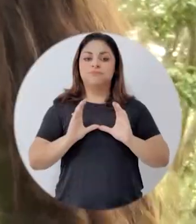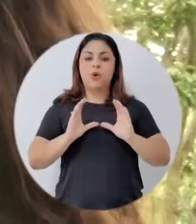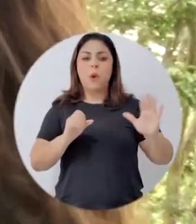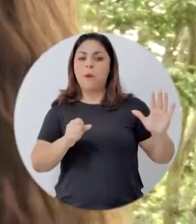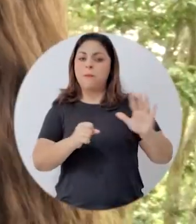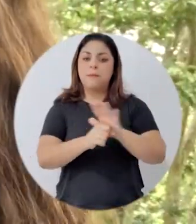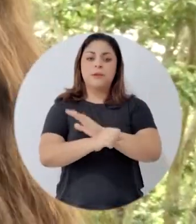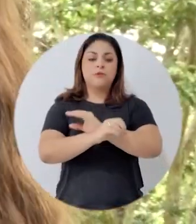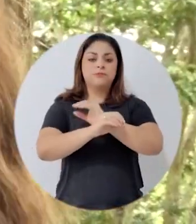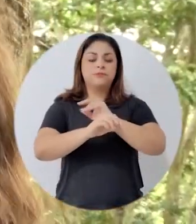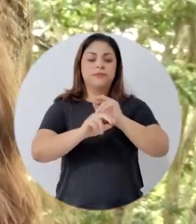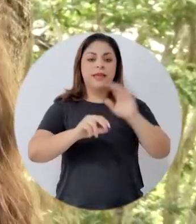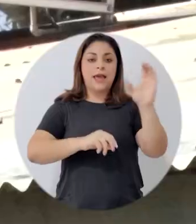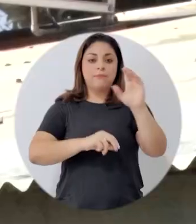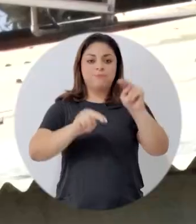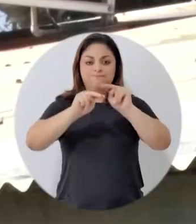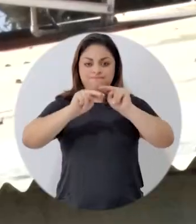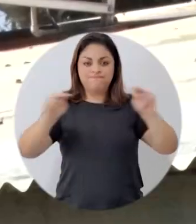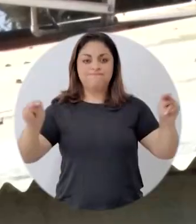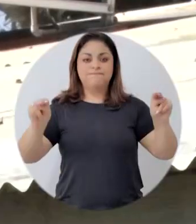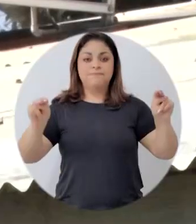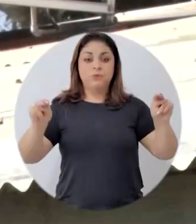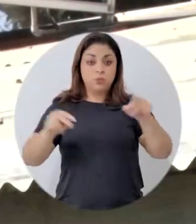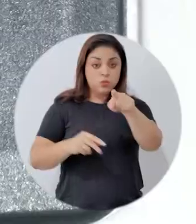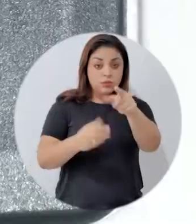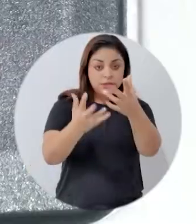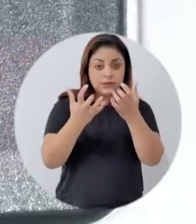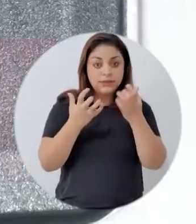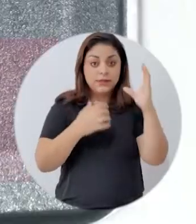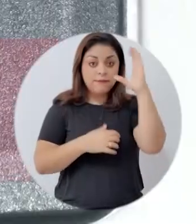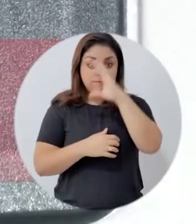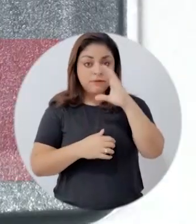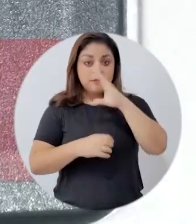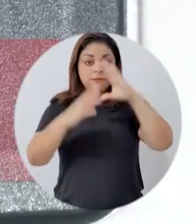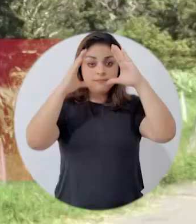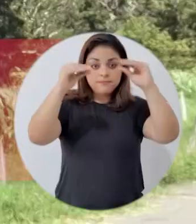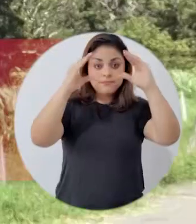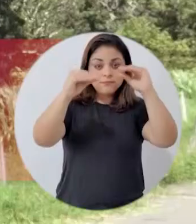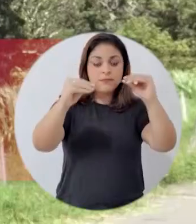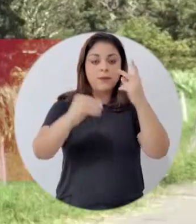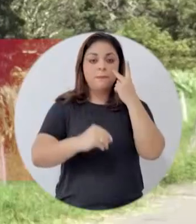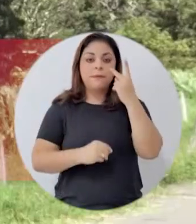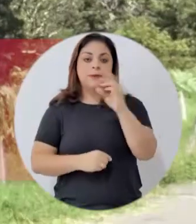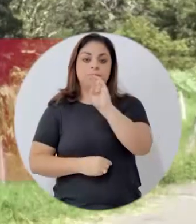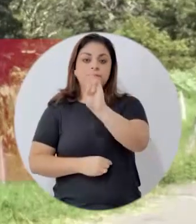totalidad desde el primer momento. Para más información, visita la página